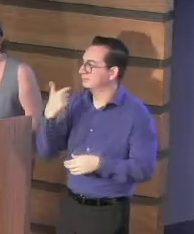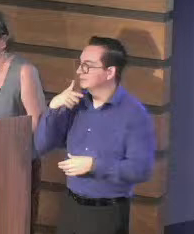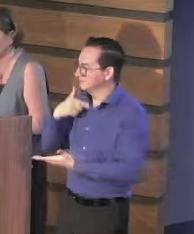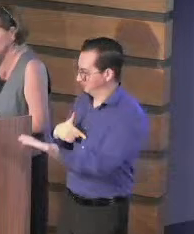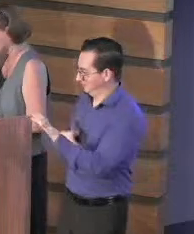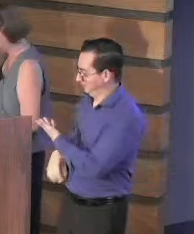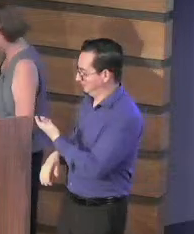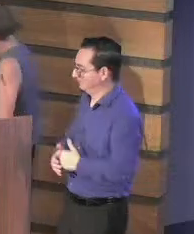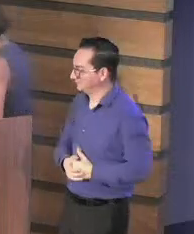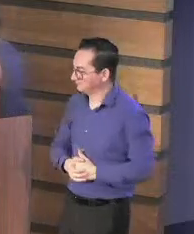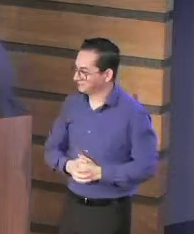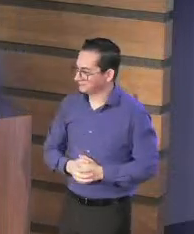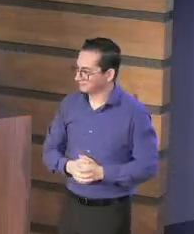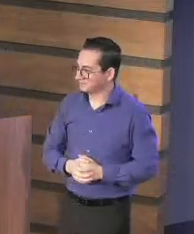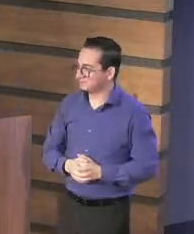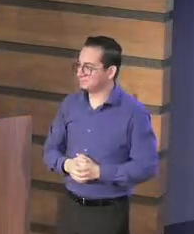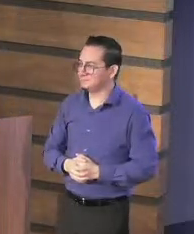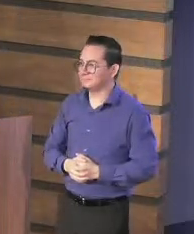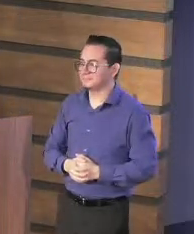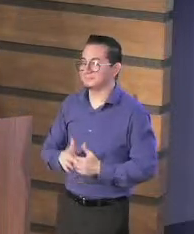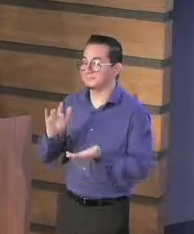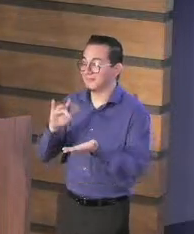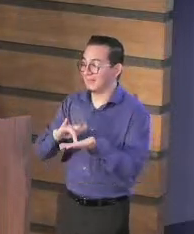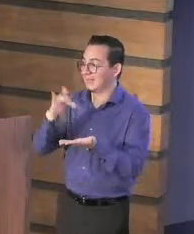Gil. Muchas gracias por la oportunidad.